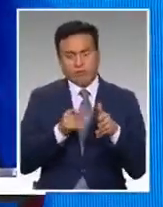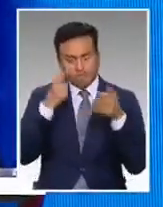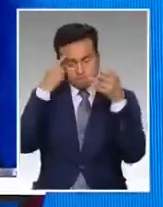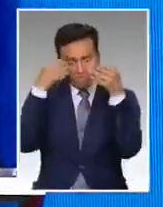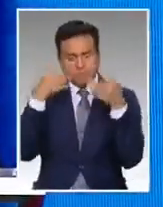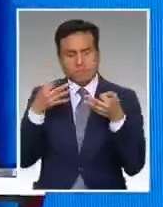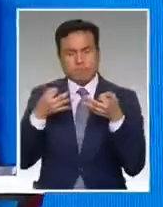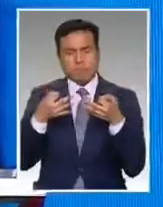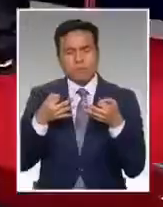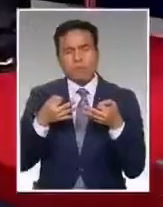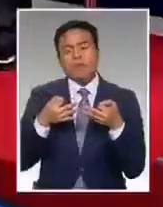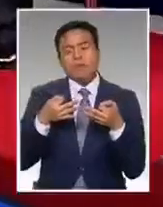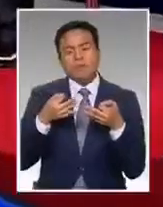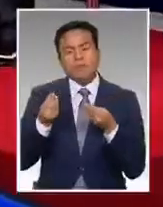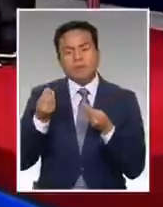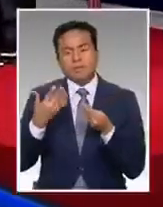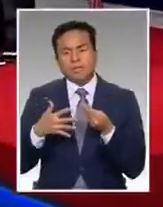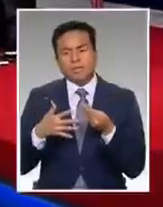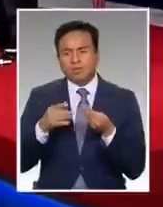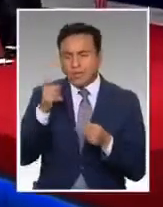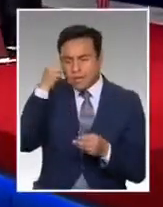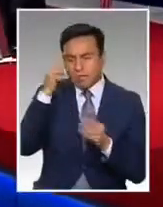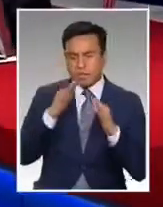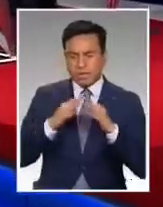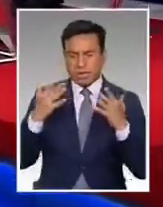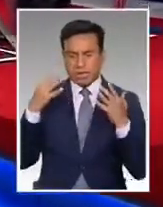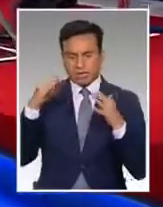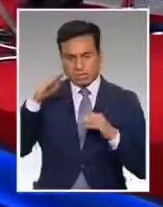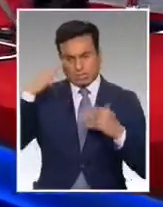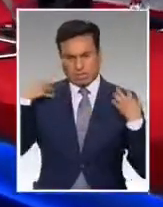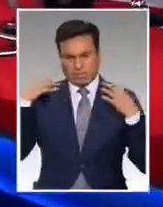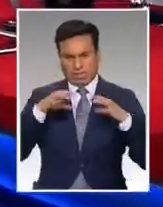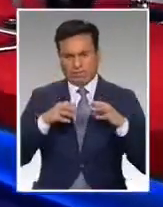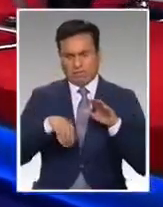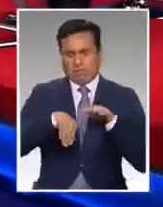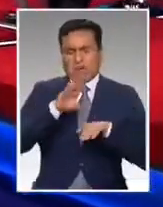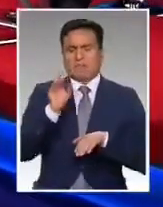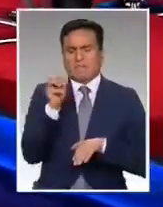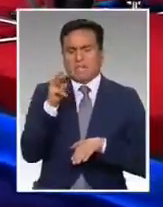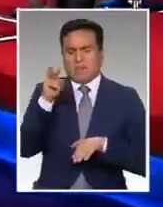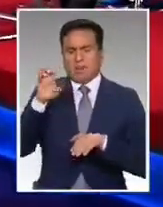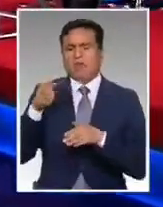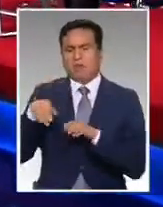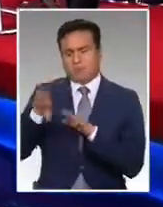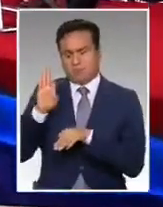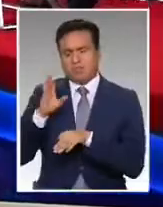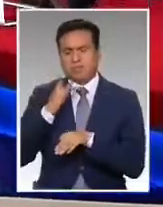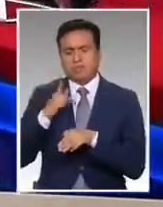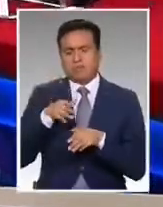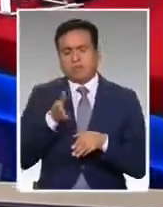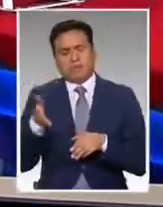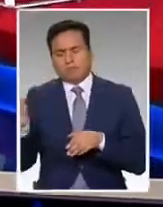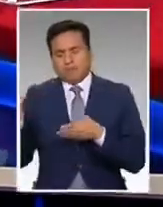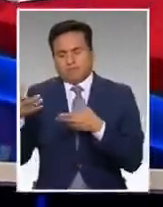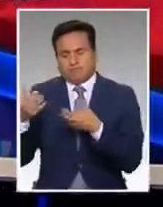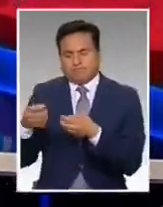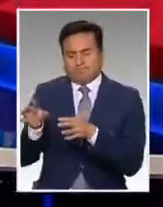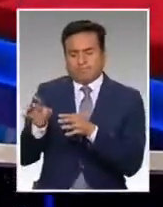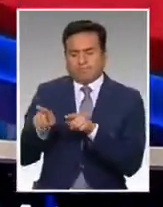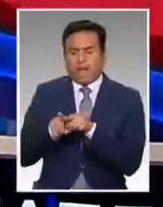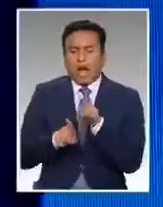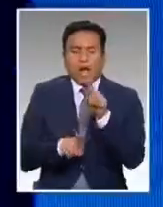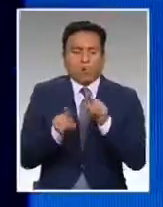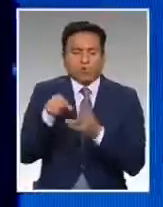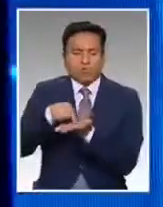pero tendré y el mal que cree que los militares que han capacitado para eso mucho más que escena de hoy que está completamente a la deriva en algunos en algunos